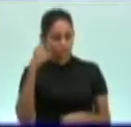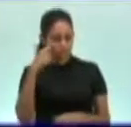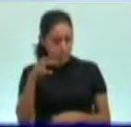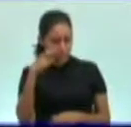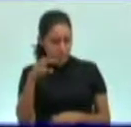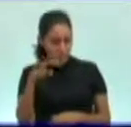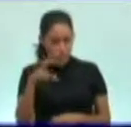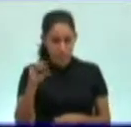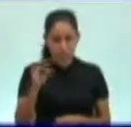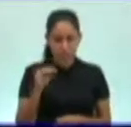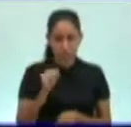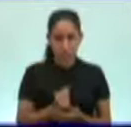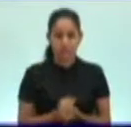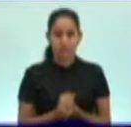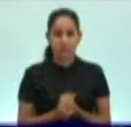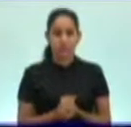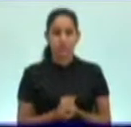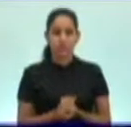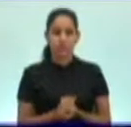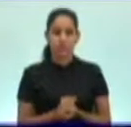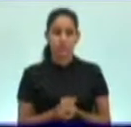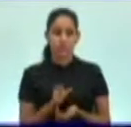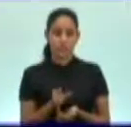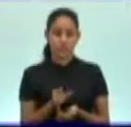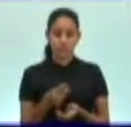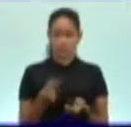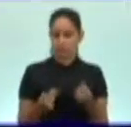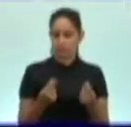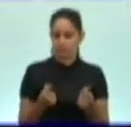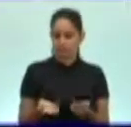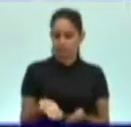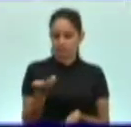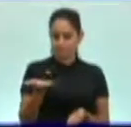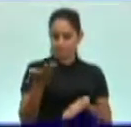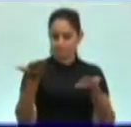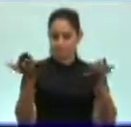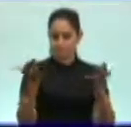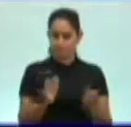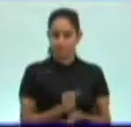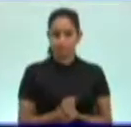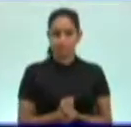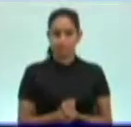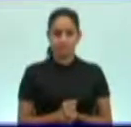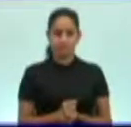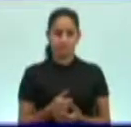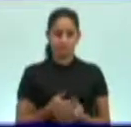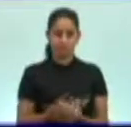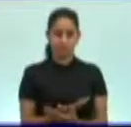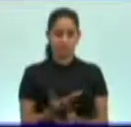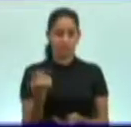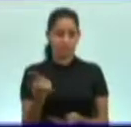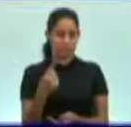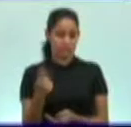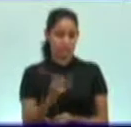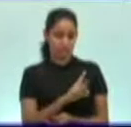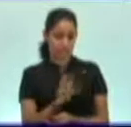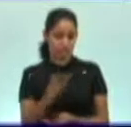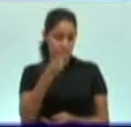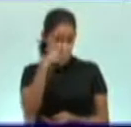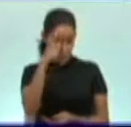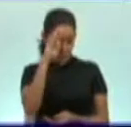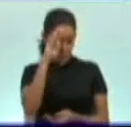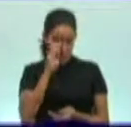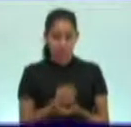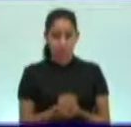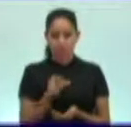conocen, tiene presupuestos novedosos, que fue la identidad que dio posible a